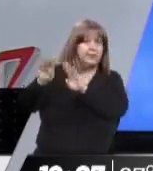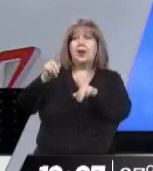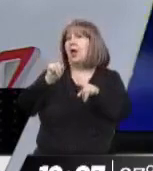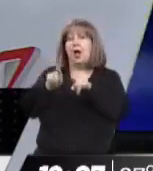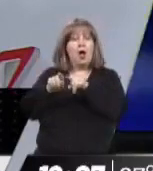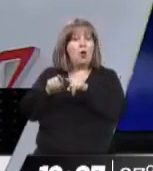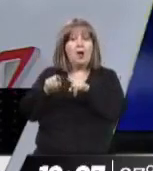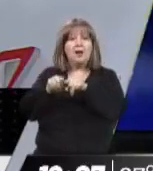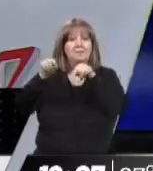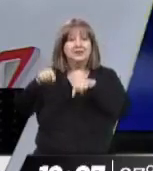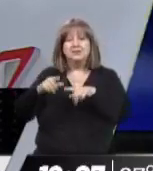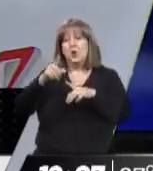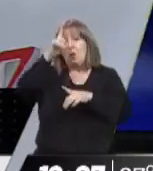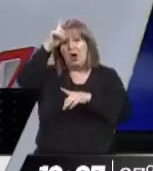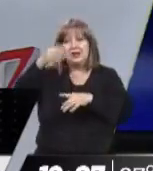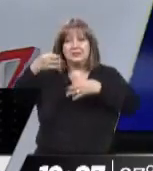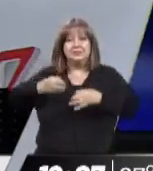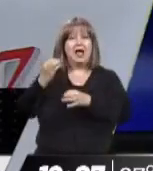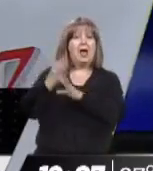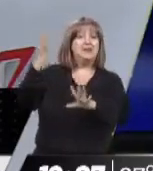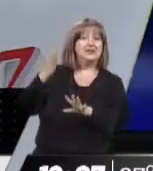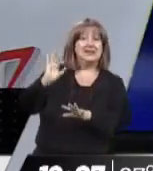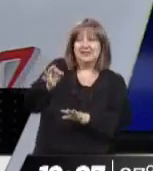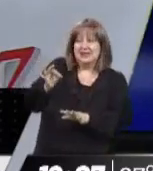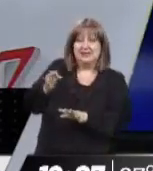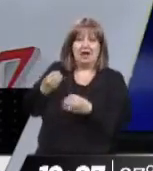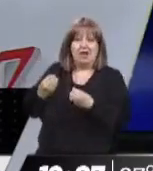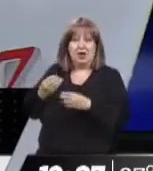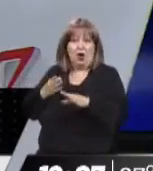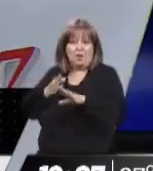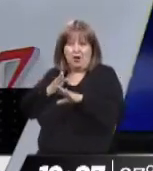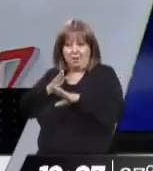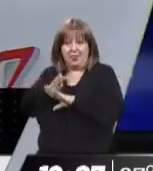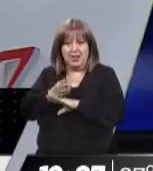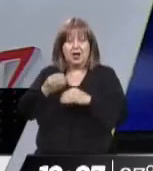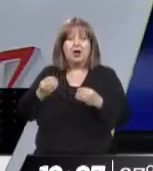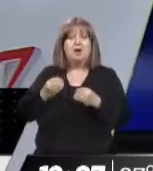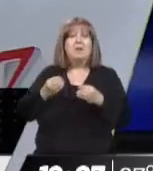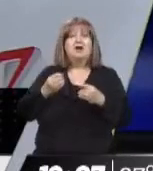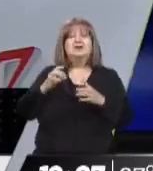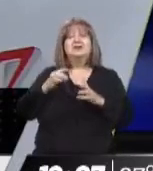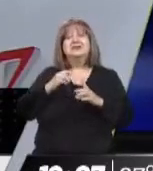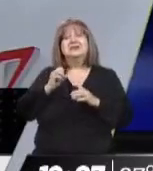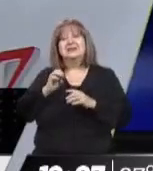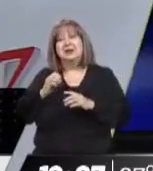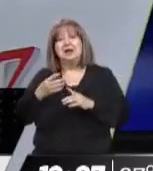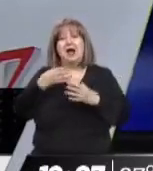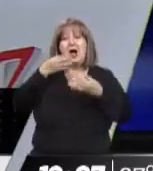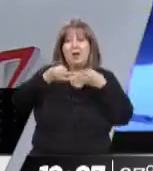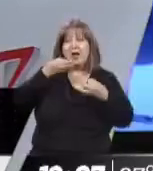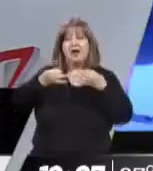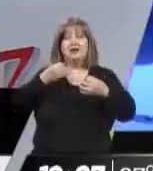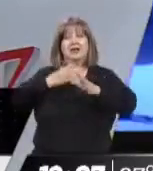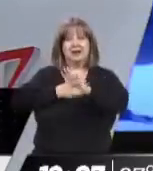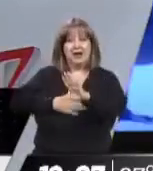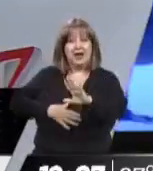que están orientadas a este, a estos temas de crisis, sobre todo como el grupo GRIS y el grupo GES, que son los